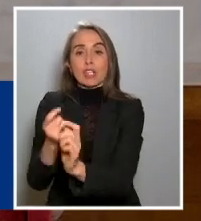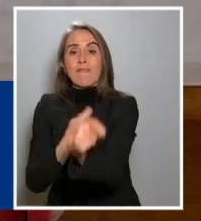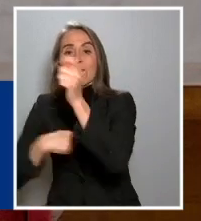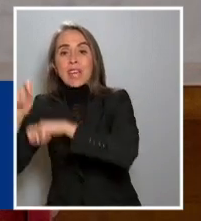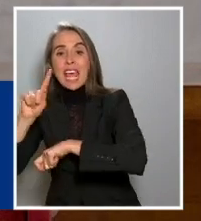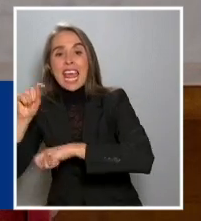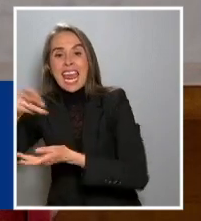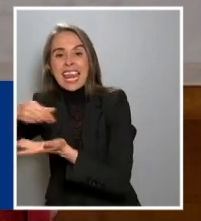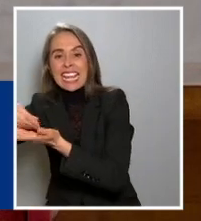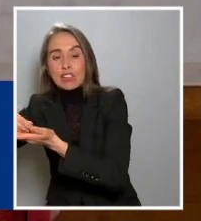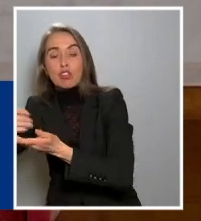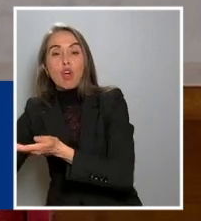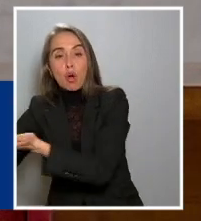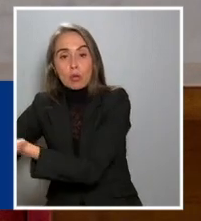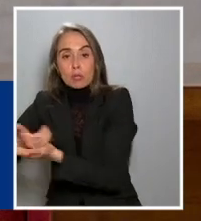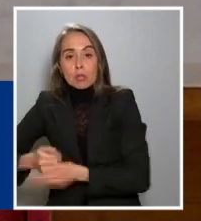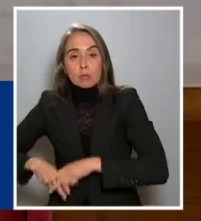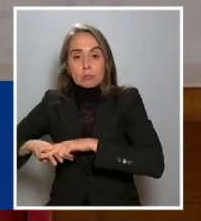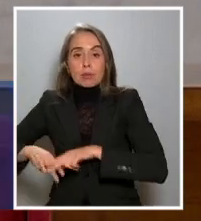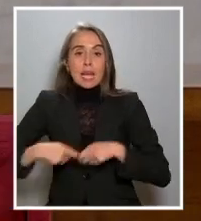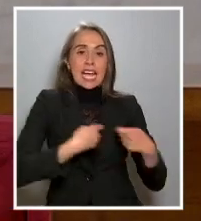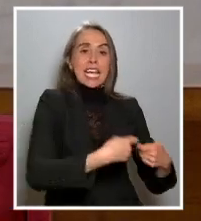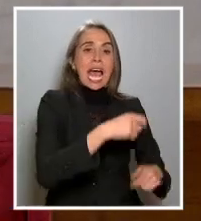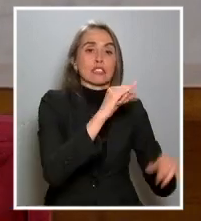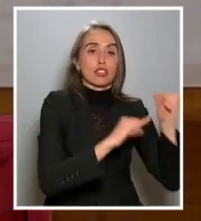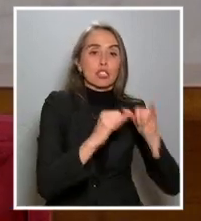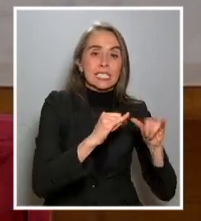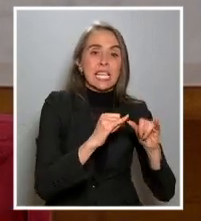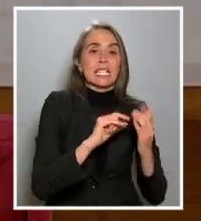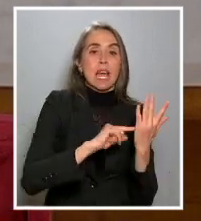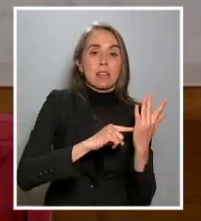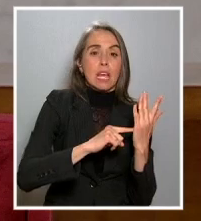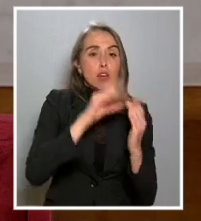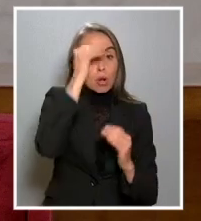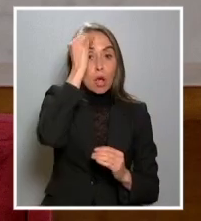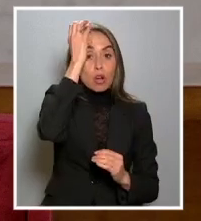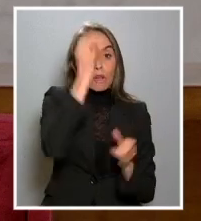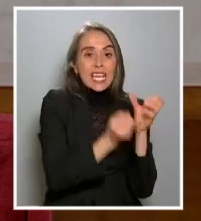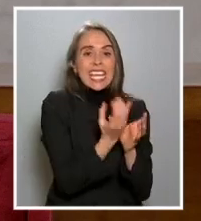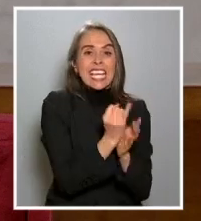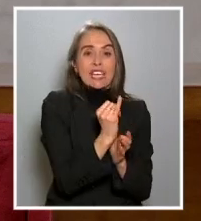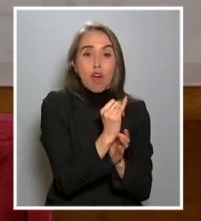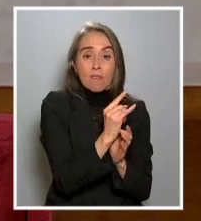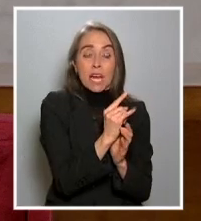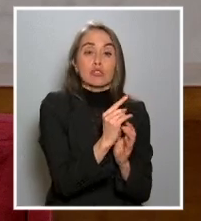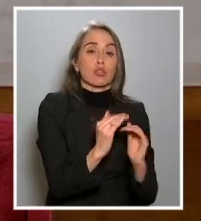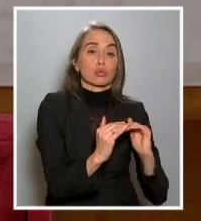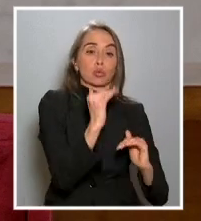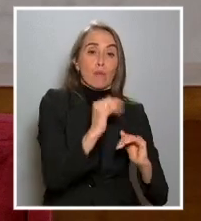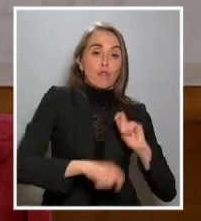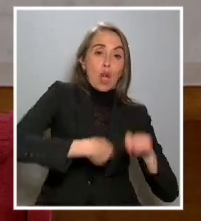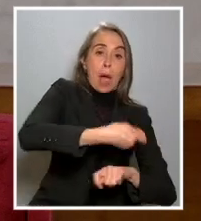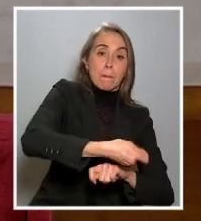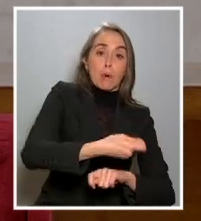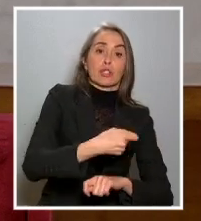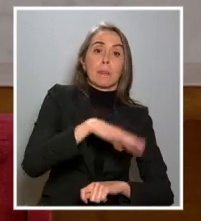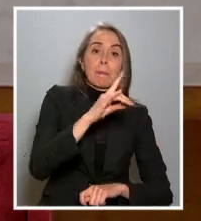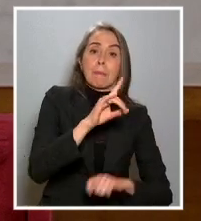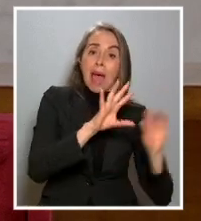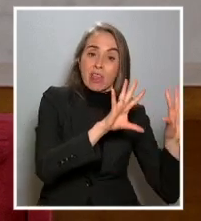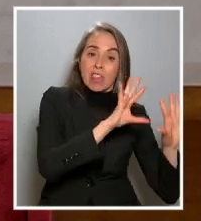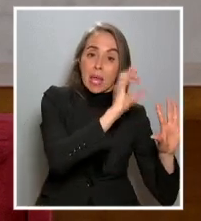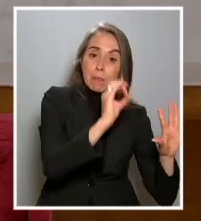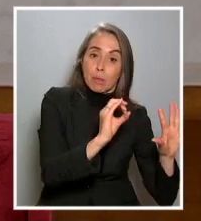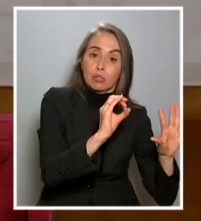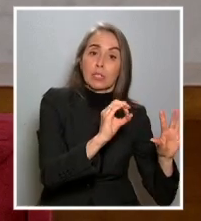van a destinar para incrementar el gasto en ciencia, tecnología, conocimiento e innovación, que ya ha crecido en más del